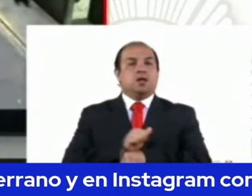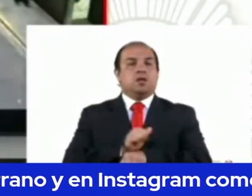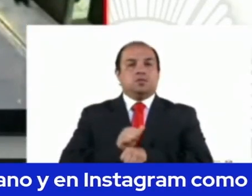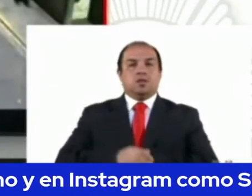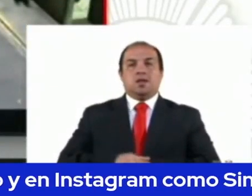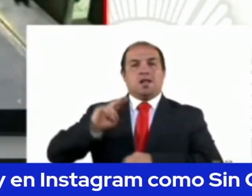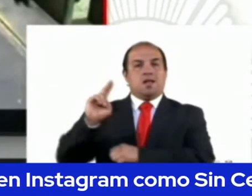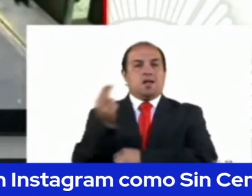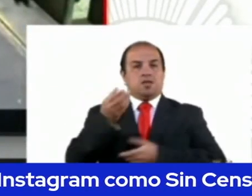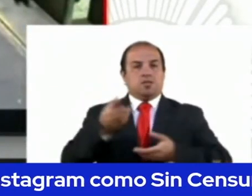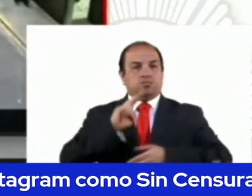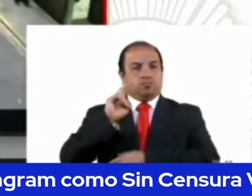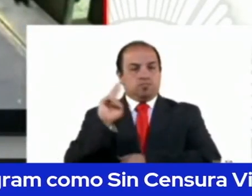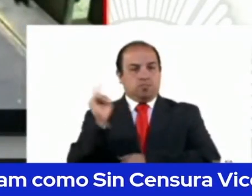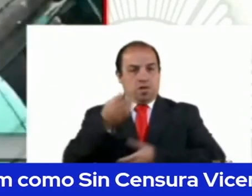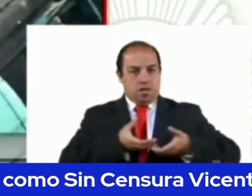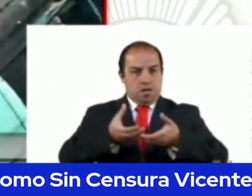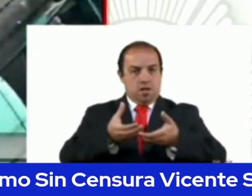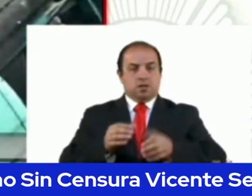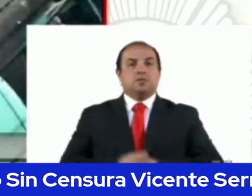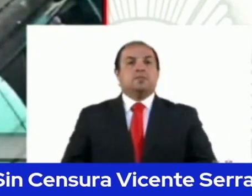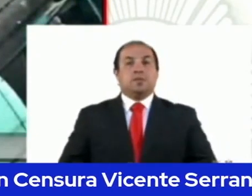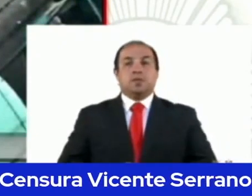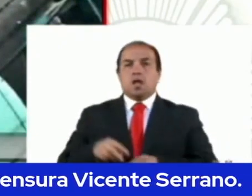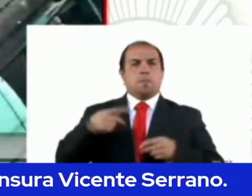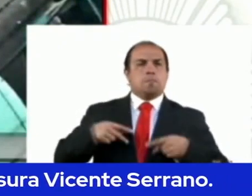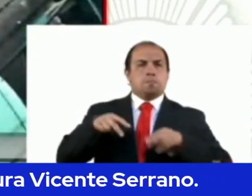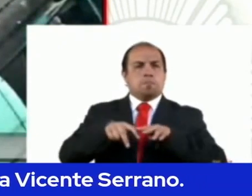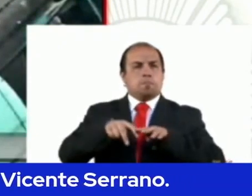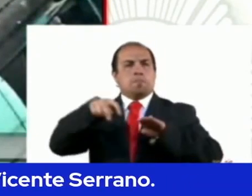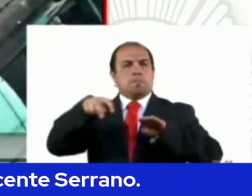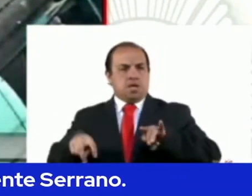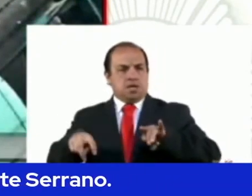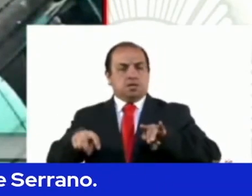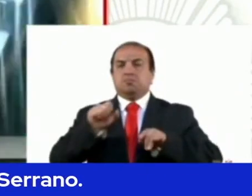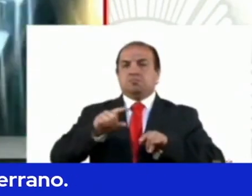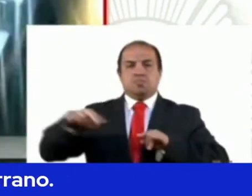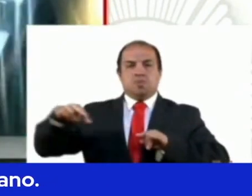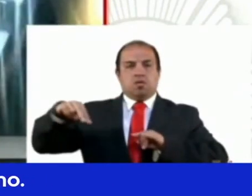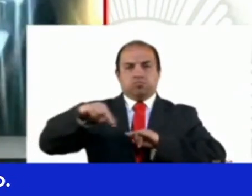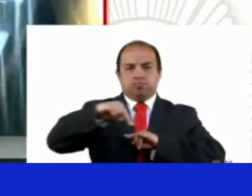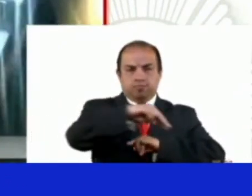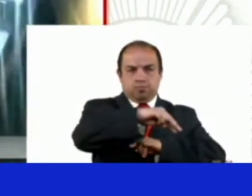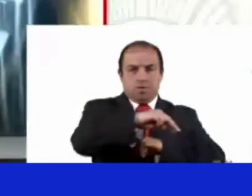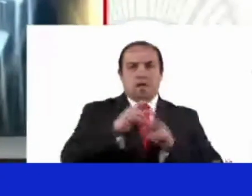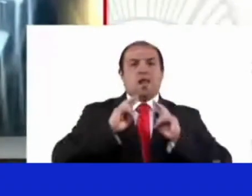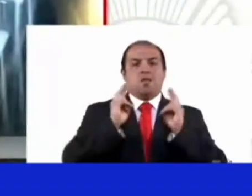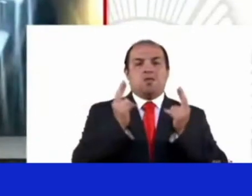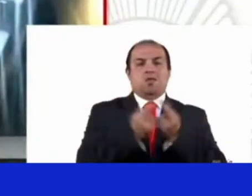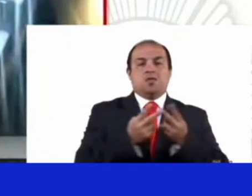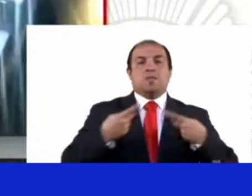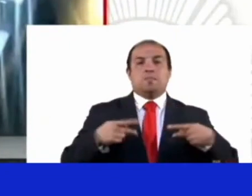gobierno de la Cuarta Transformación, el que ha atentado contra la libertad de expresión, como se ha dicho por aquí y